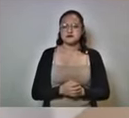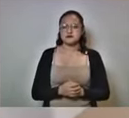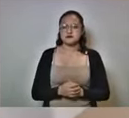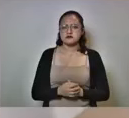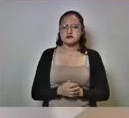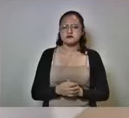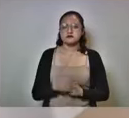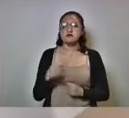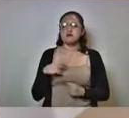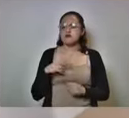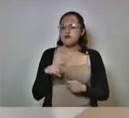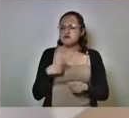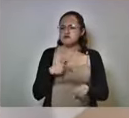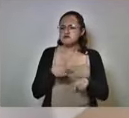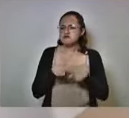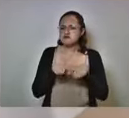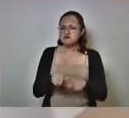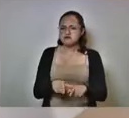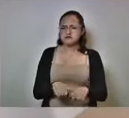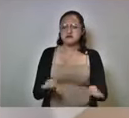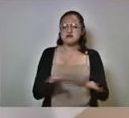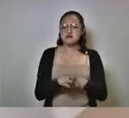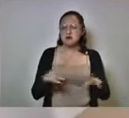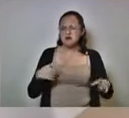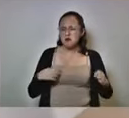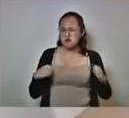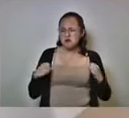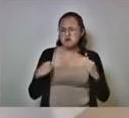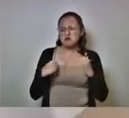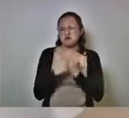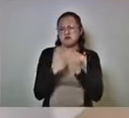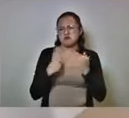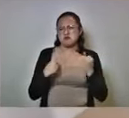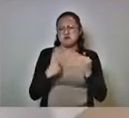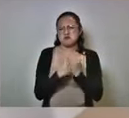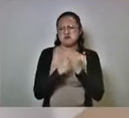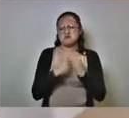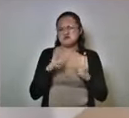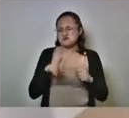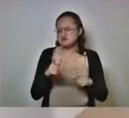Vamos a seguir nosotros en una confrontación total